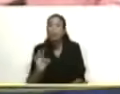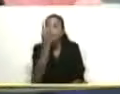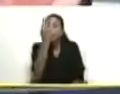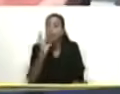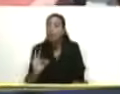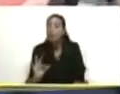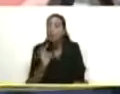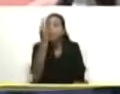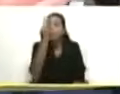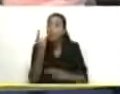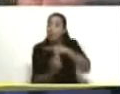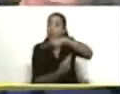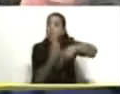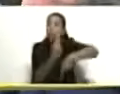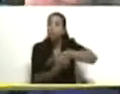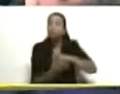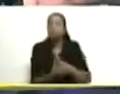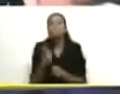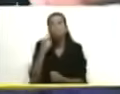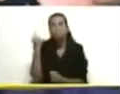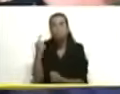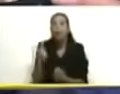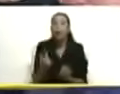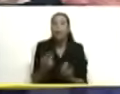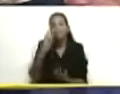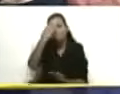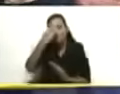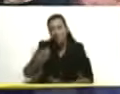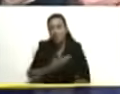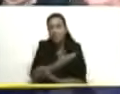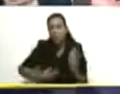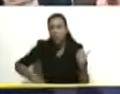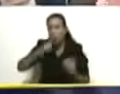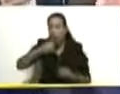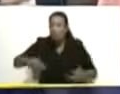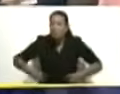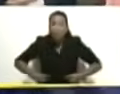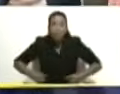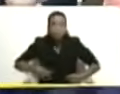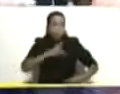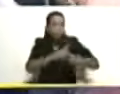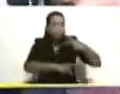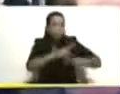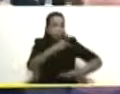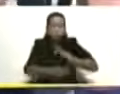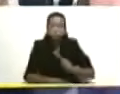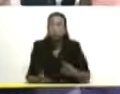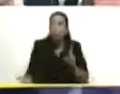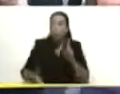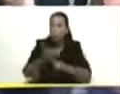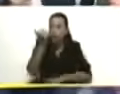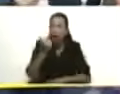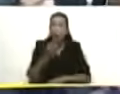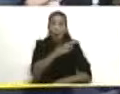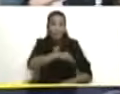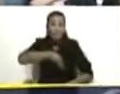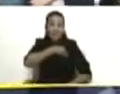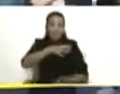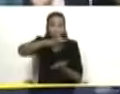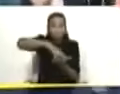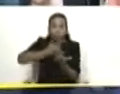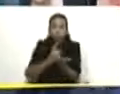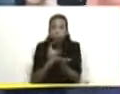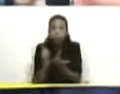Tellería, dale micrófono ahí. Bueno, bienvenido, mi comandante jefe. Bueno, todo ese esfuerzo productivo en lo que hemos logrado con la gran misión AgroVenezuela,